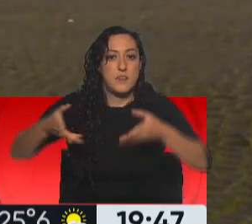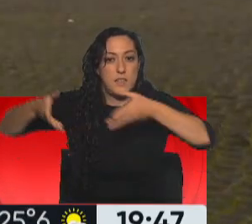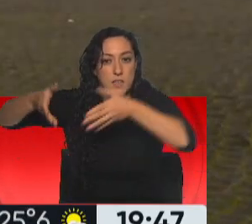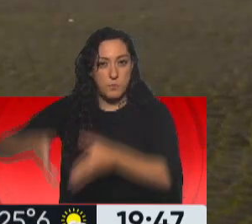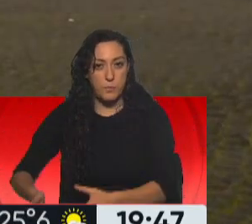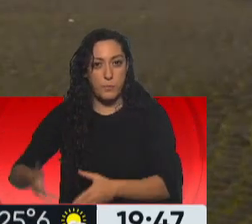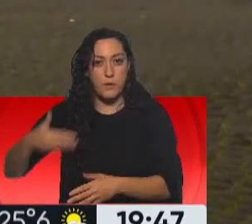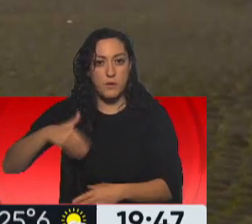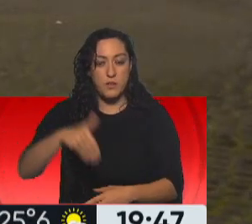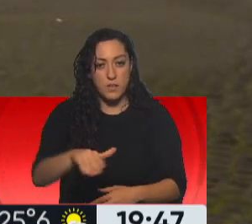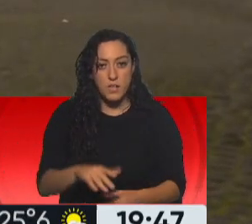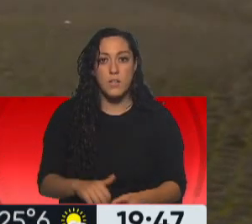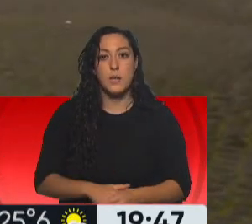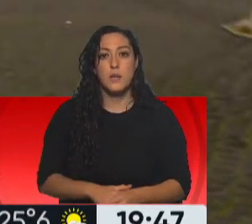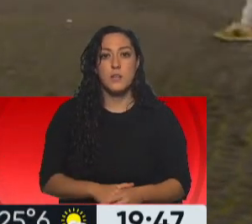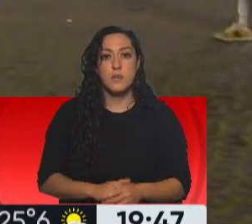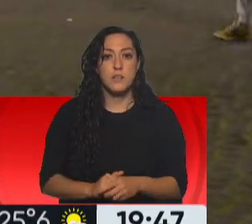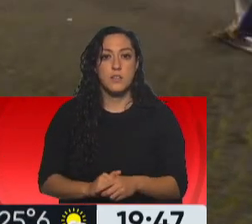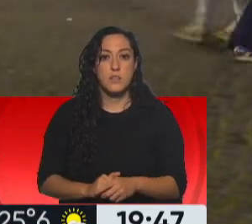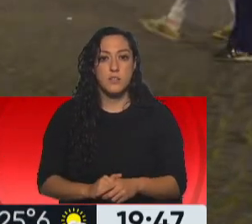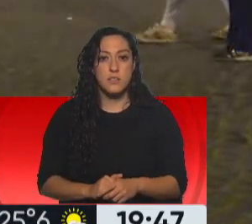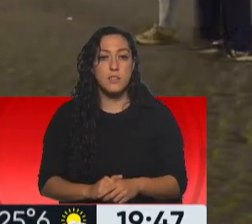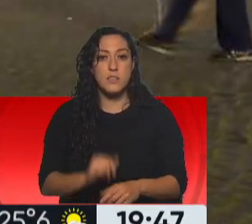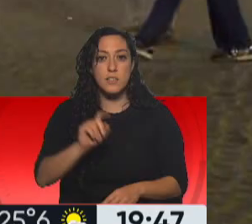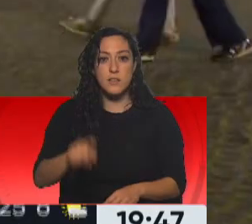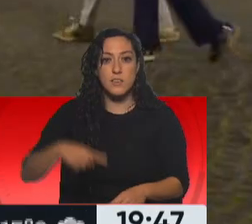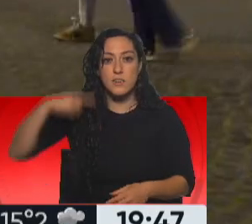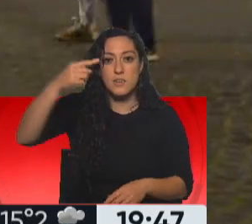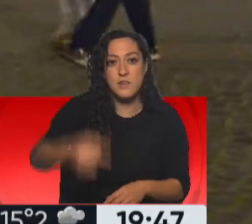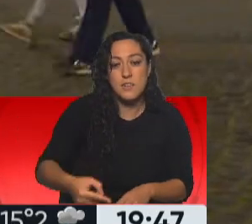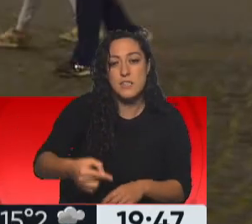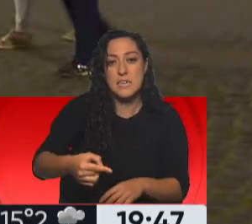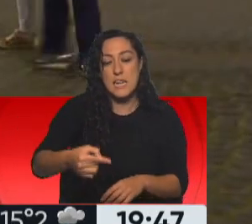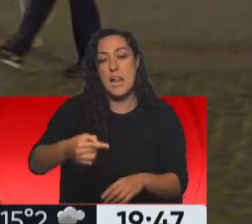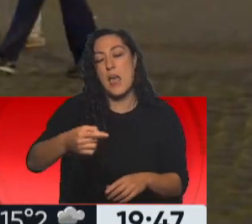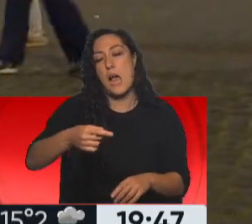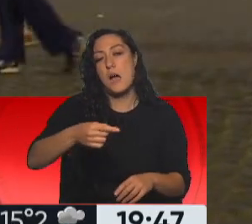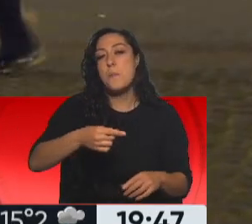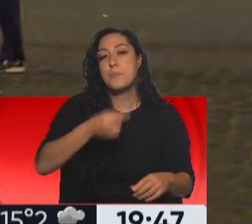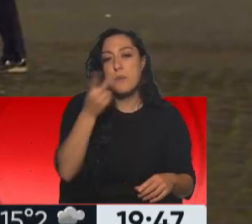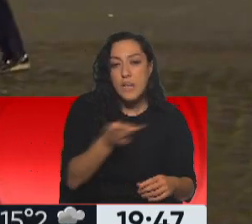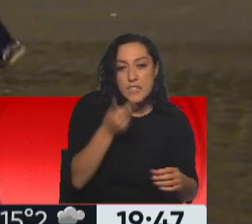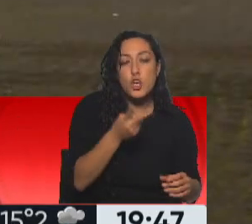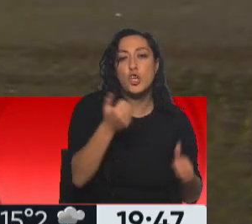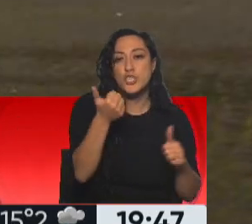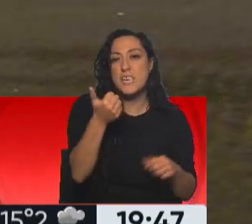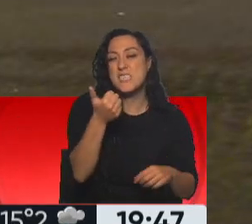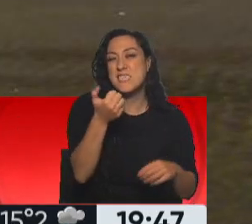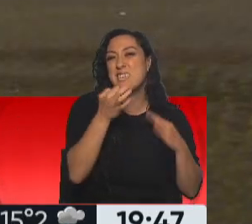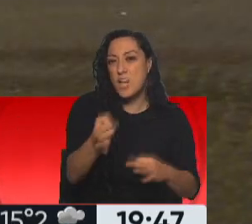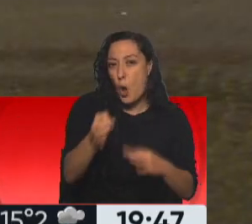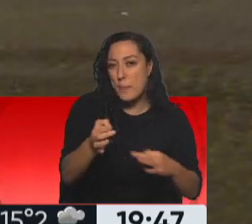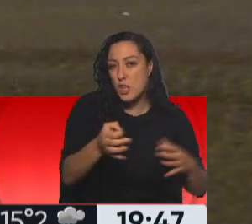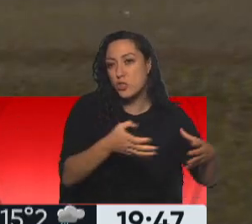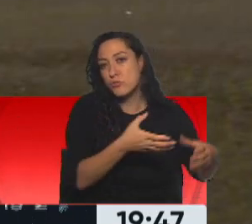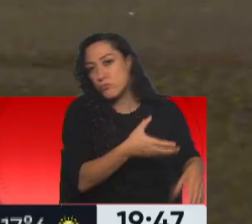¿verdad? Mañana, cuando después de lo que dure la procesión, esos 6 kilómetros que te decía tienen que